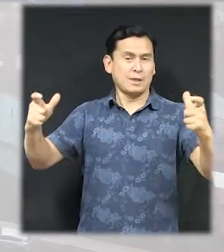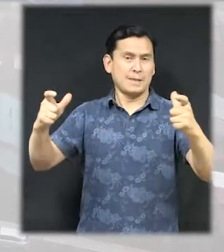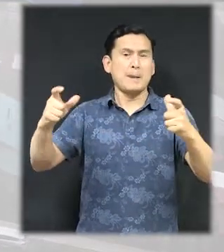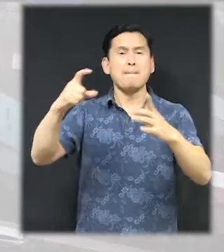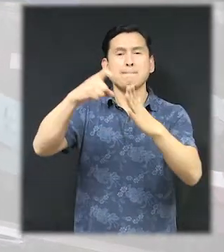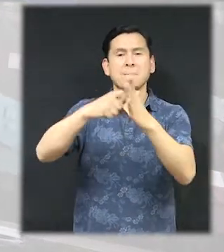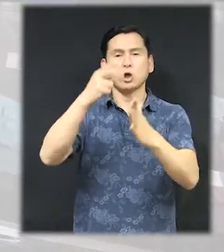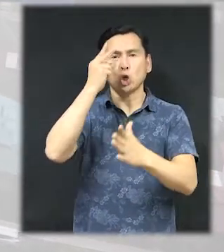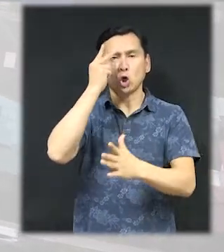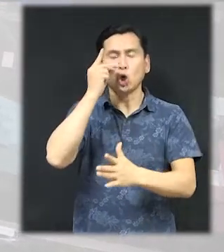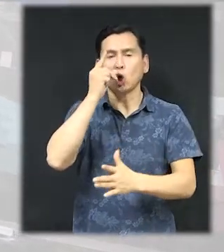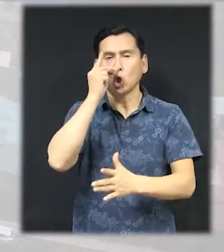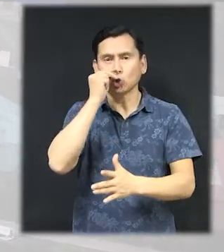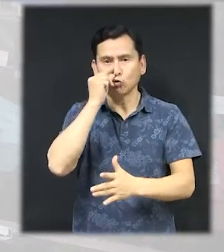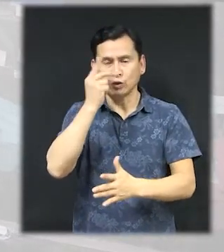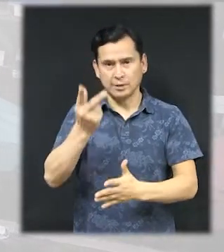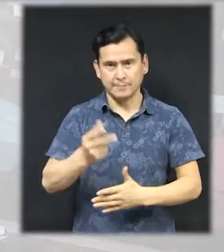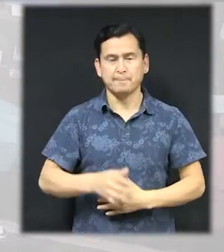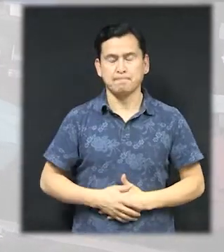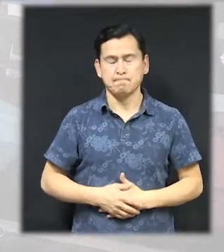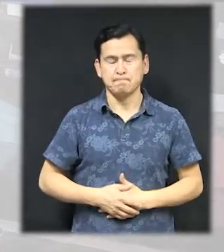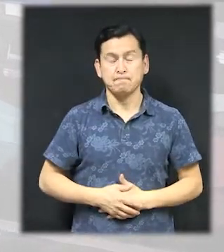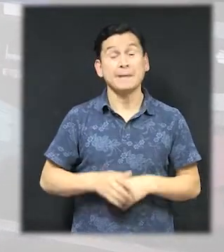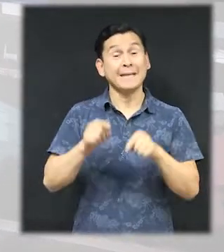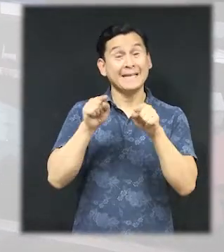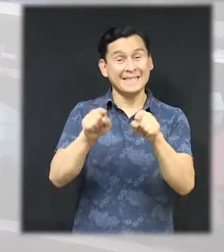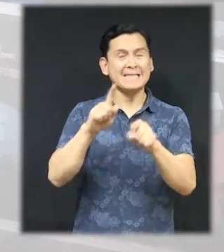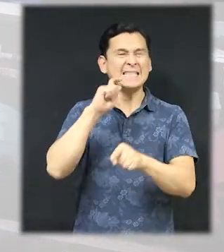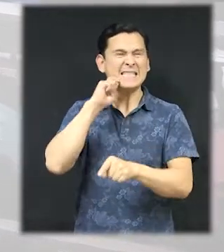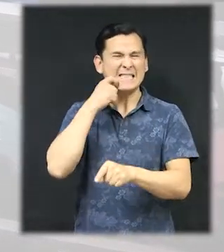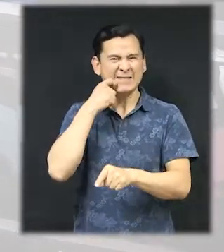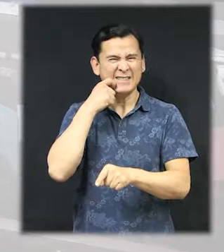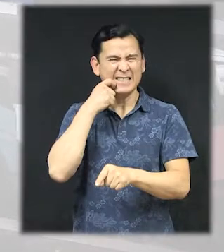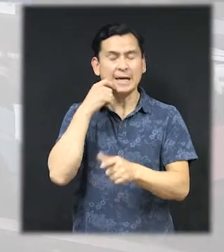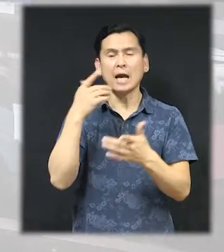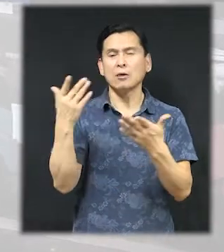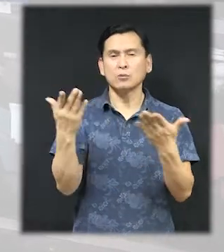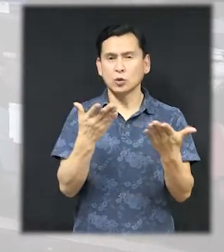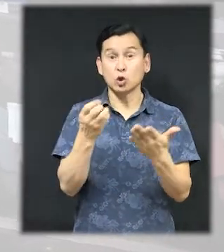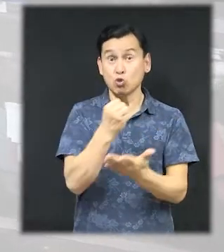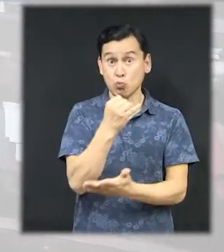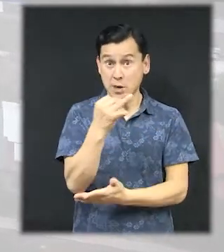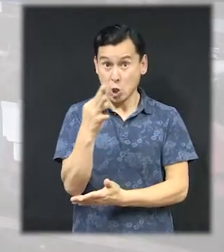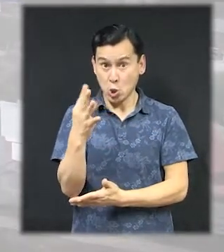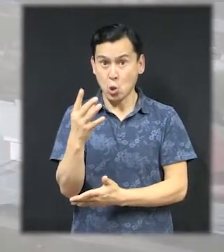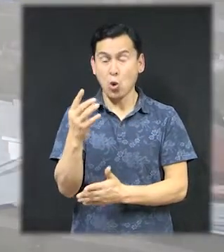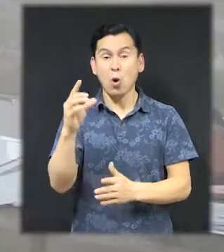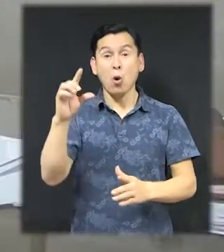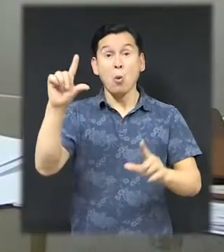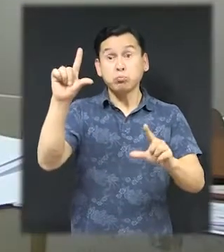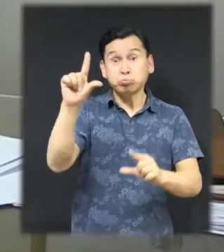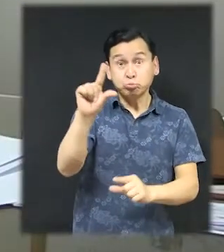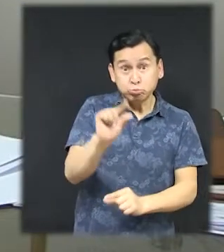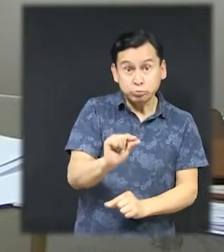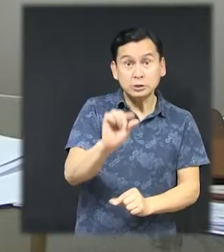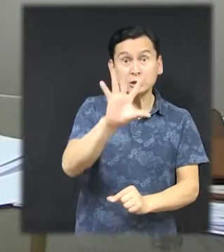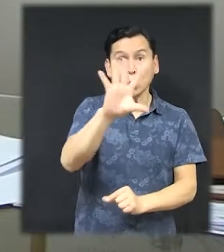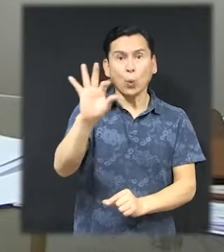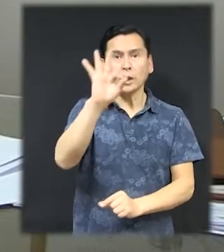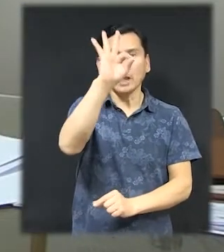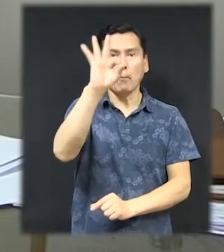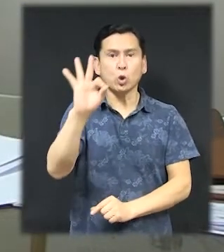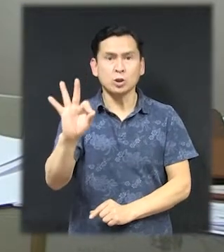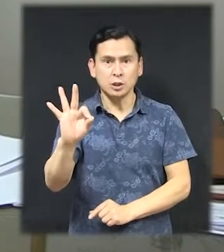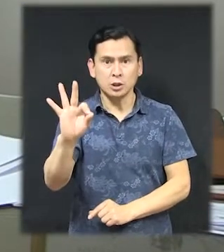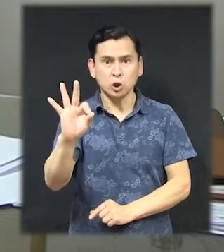octubre. Esto equivale en lo que significa números, una caída de cerca también del 50% de